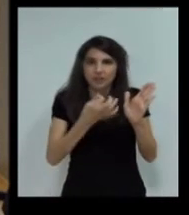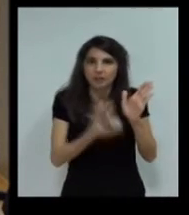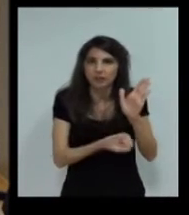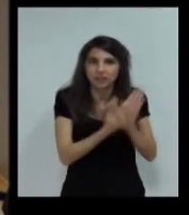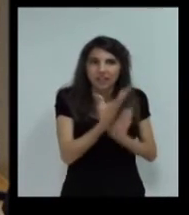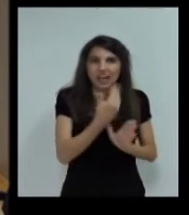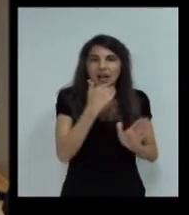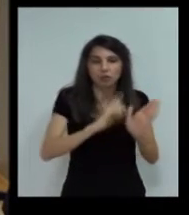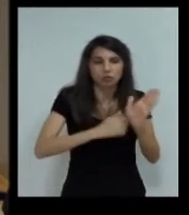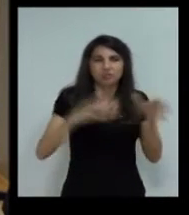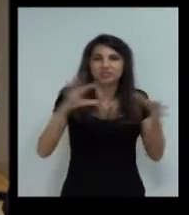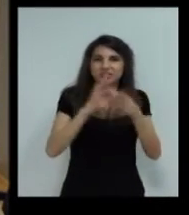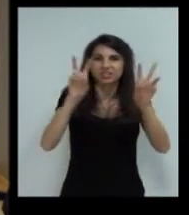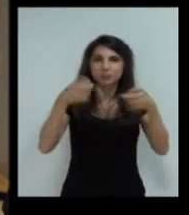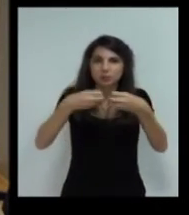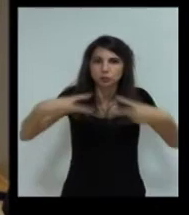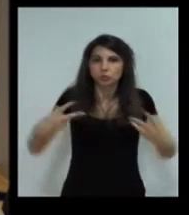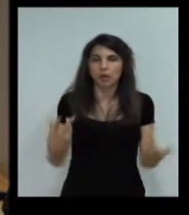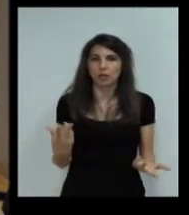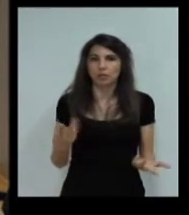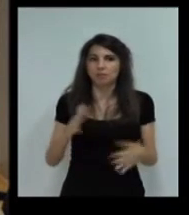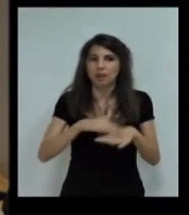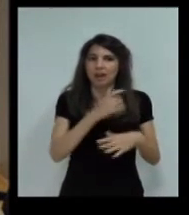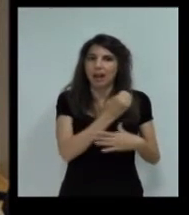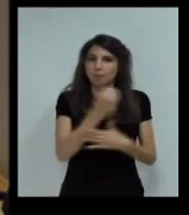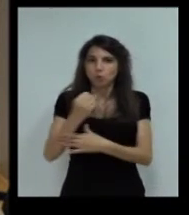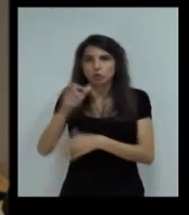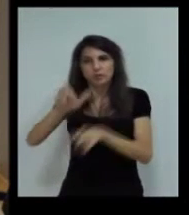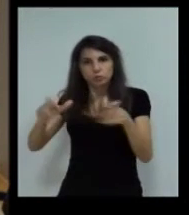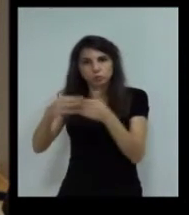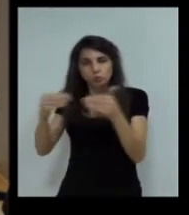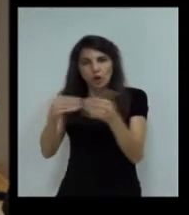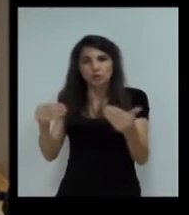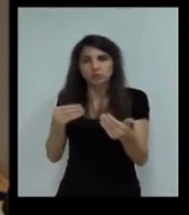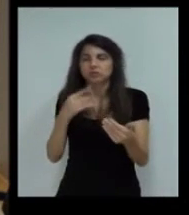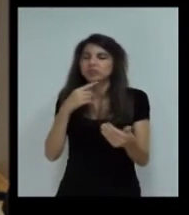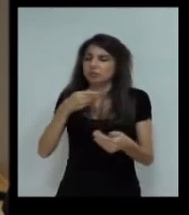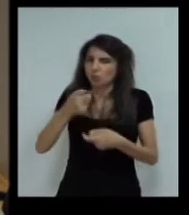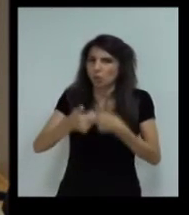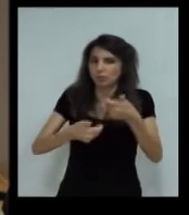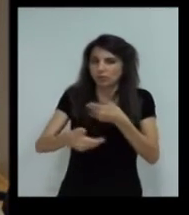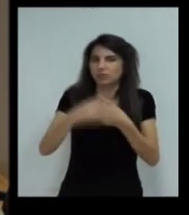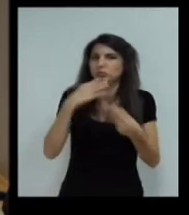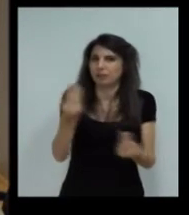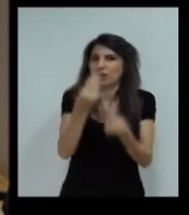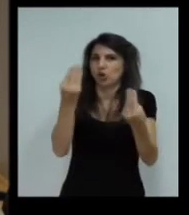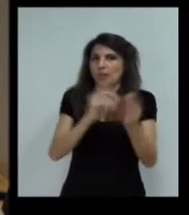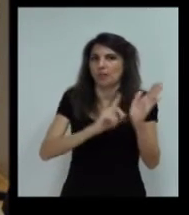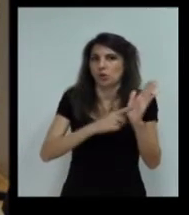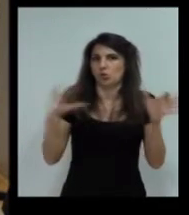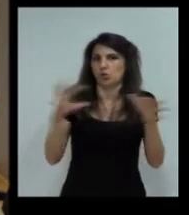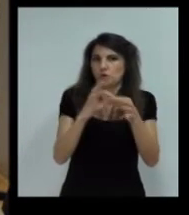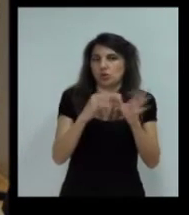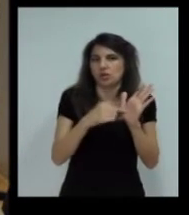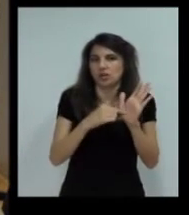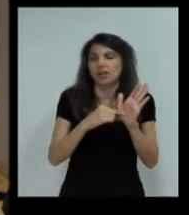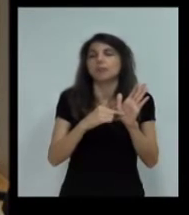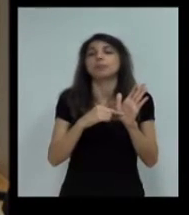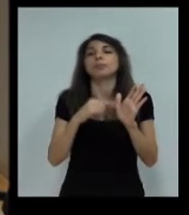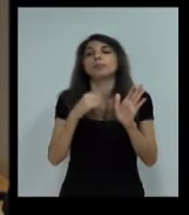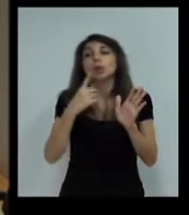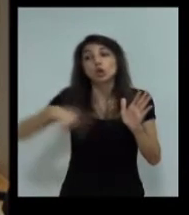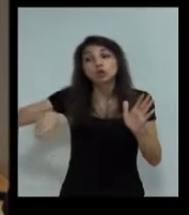iremos mejorando eso. Claro que habrá que ir mejorando eso, pero sobre todo nosotros las televisiones, ¿qué debemos hacer?